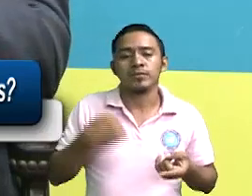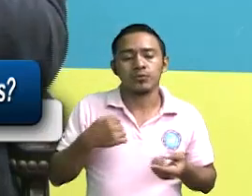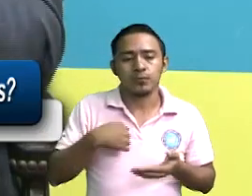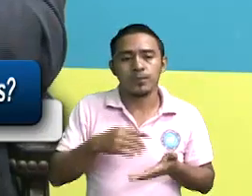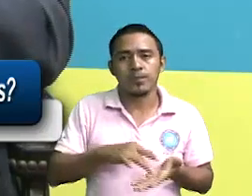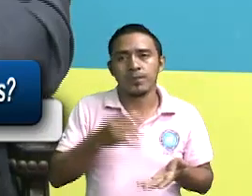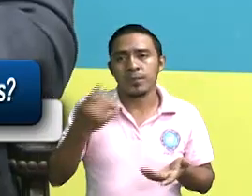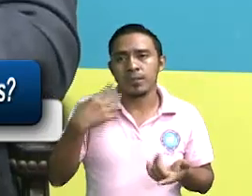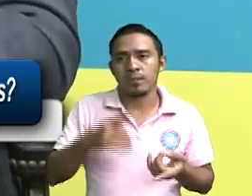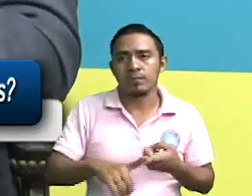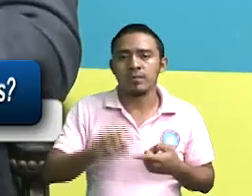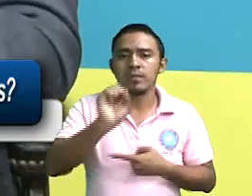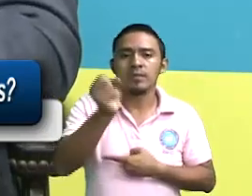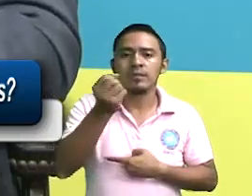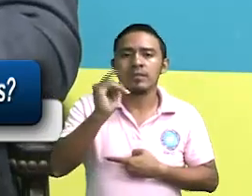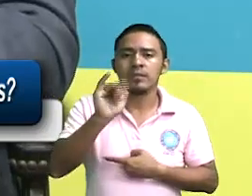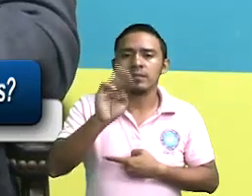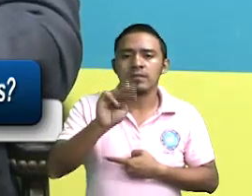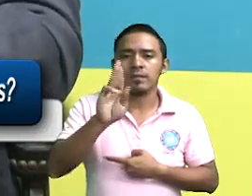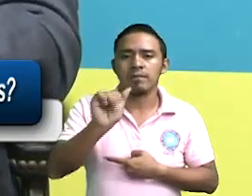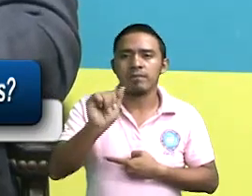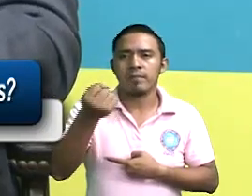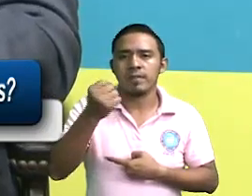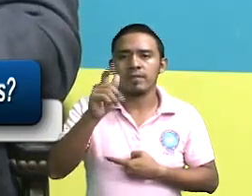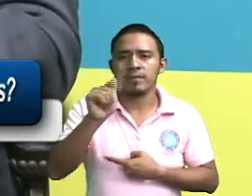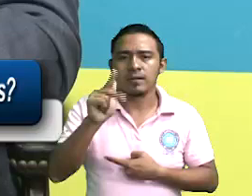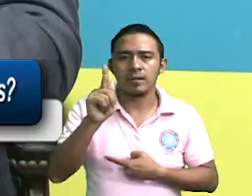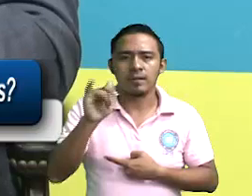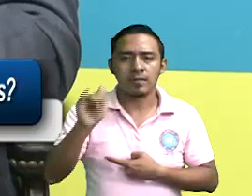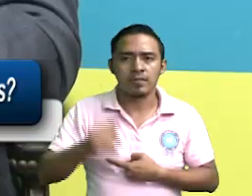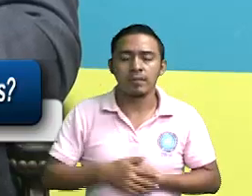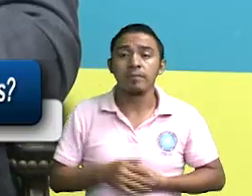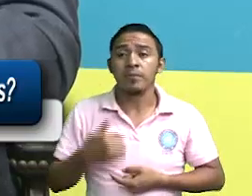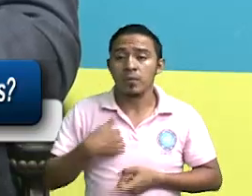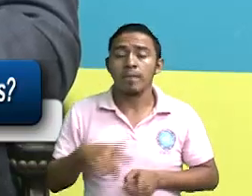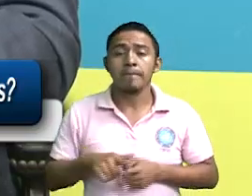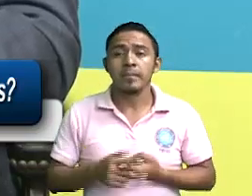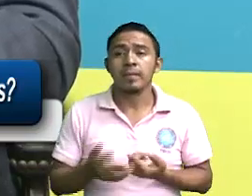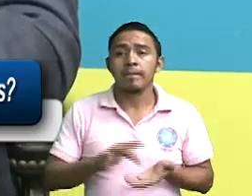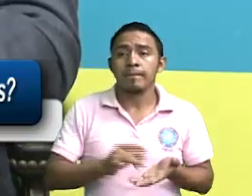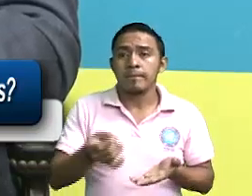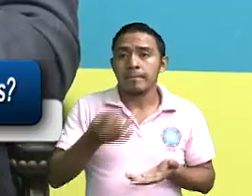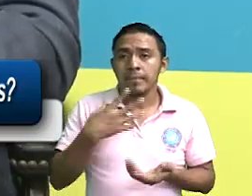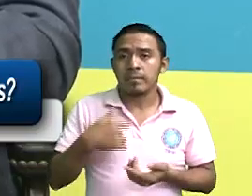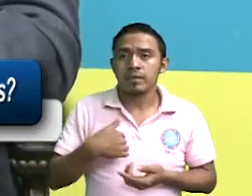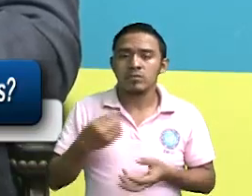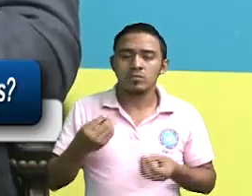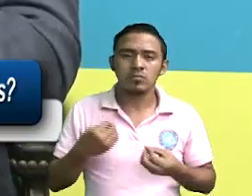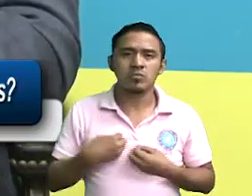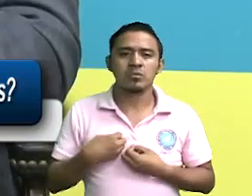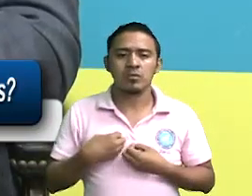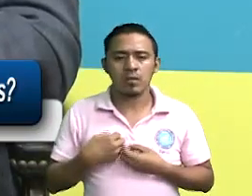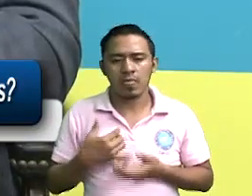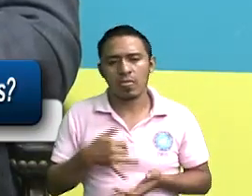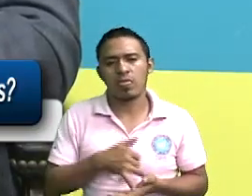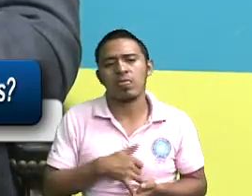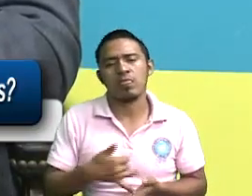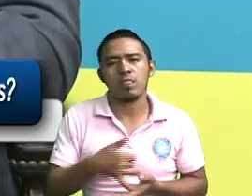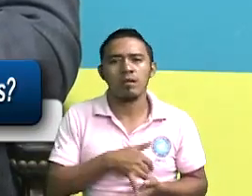estoy tomando simvastatina. Y fíjese que desde que yo estoy tomando el medicamento yo siento que he perdido la